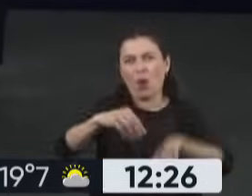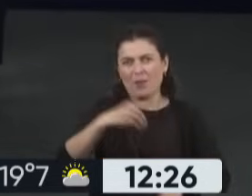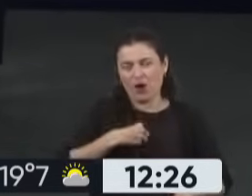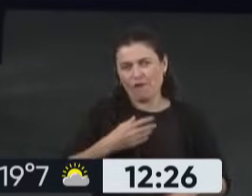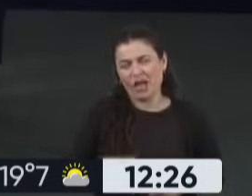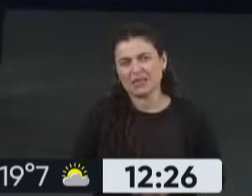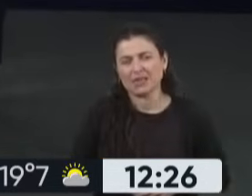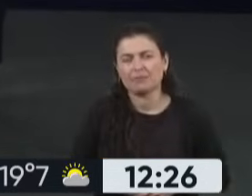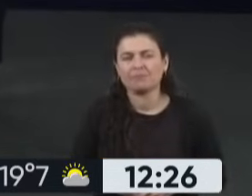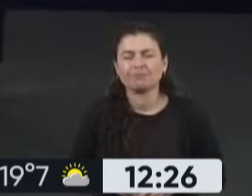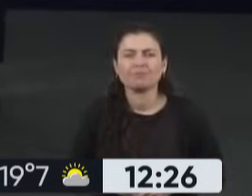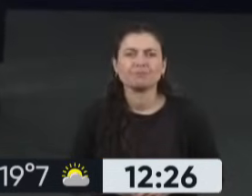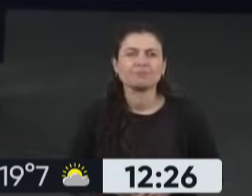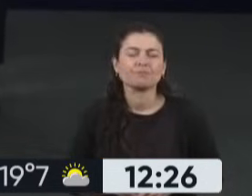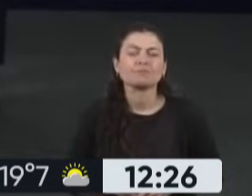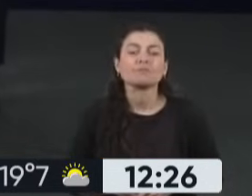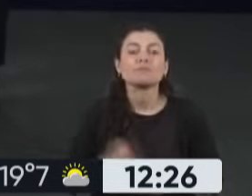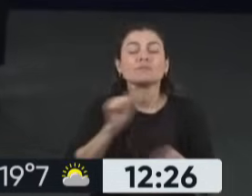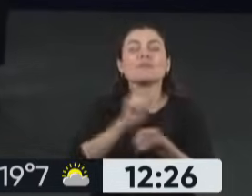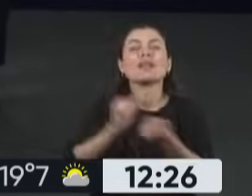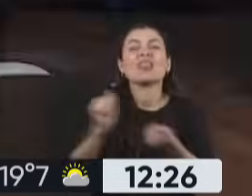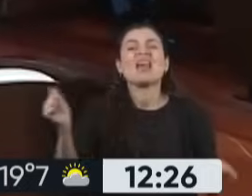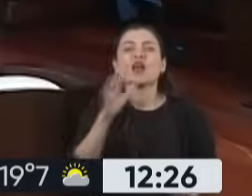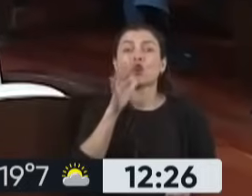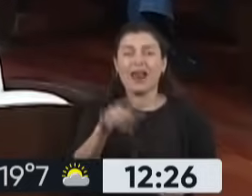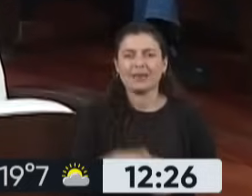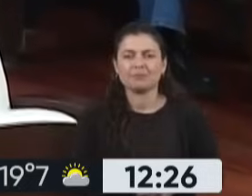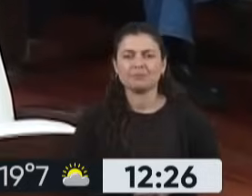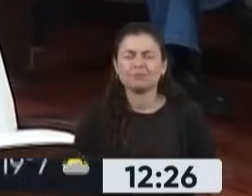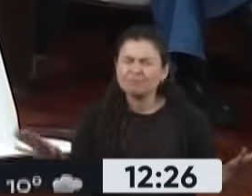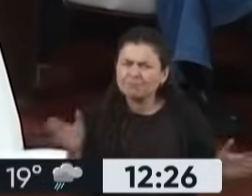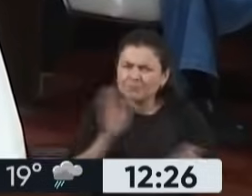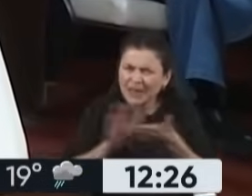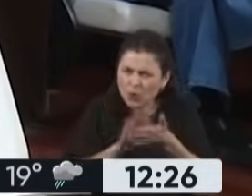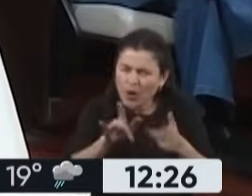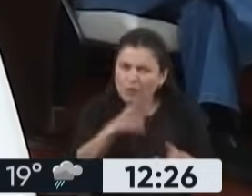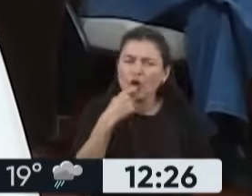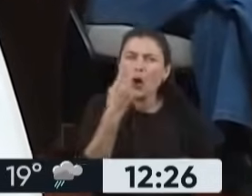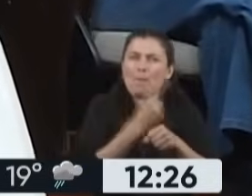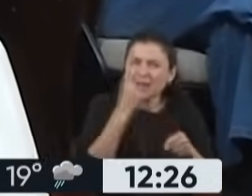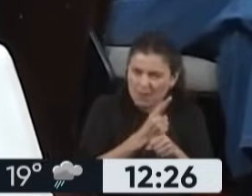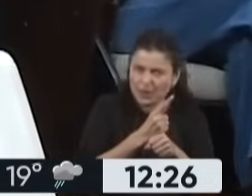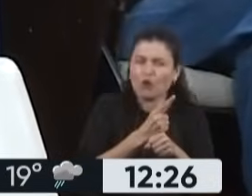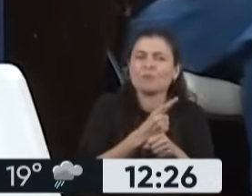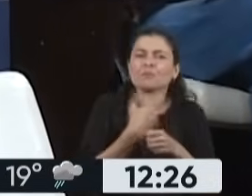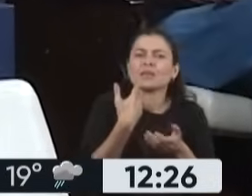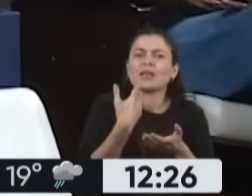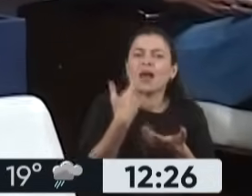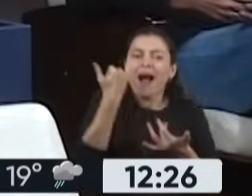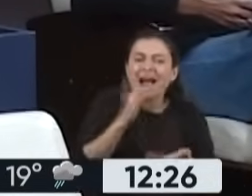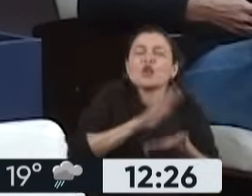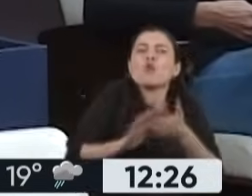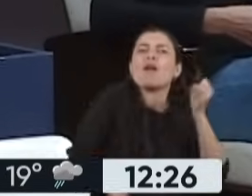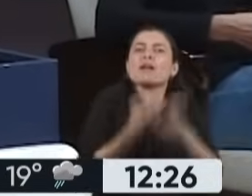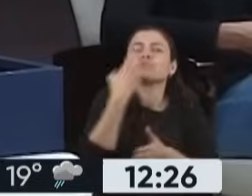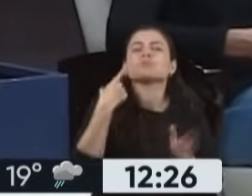Buen día, Juan Manuel Barca de Clarín. A ver si entendí bien. Por un lado, va a haber una serie de regulaciones por decreto y después va a